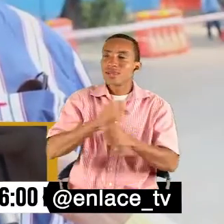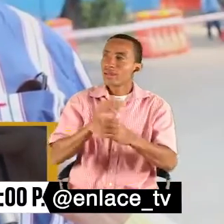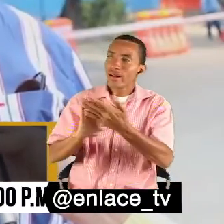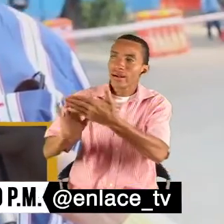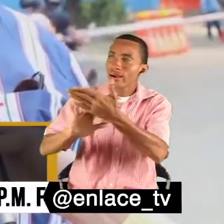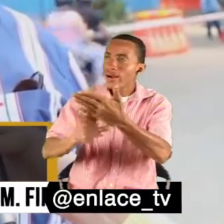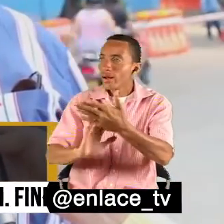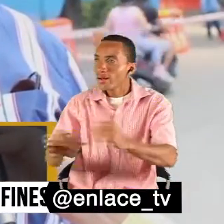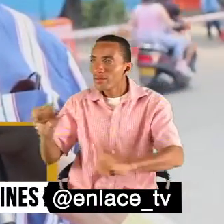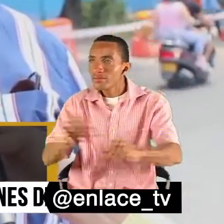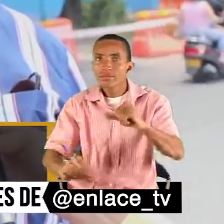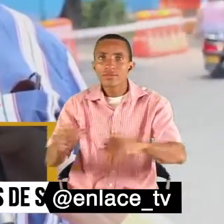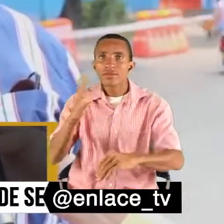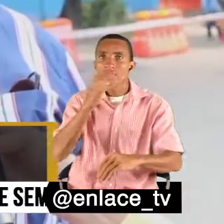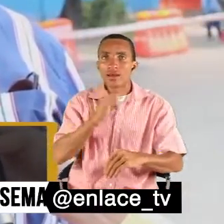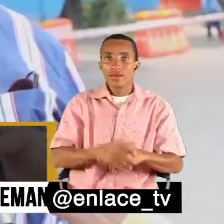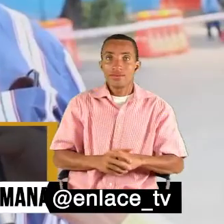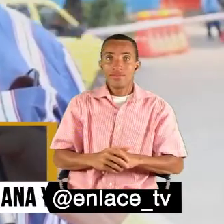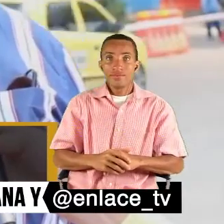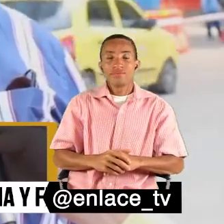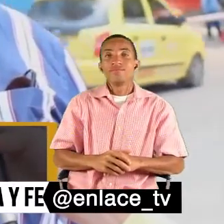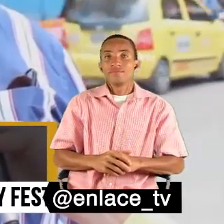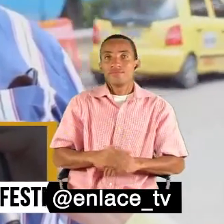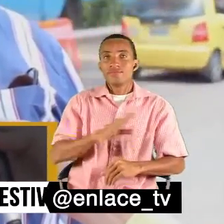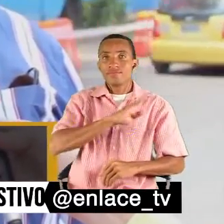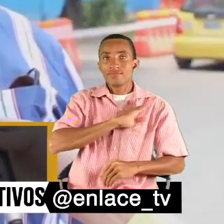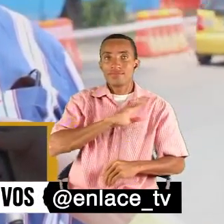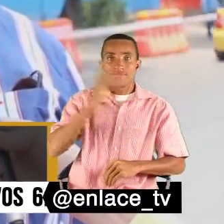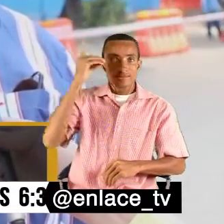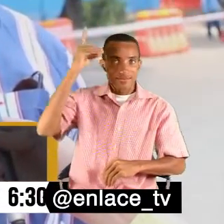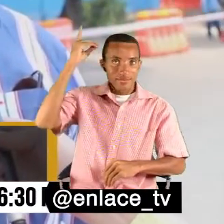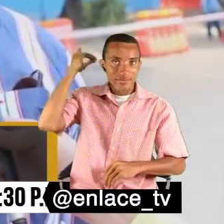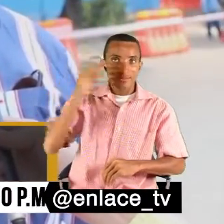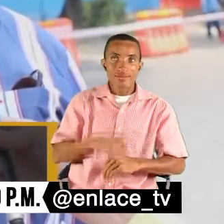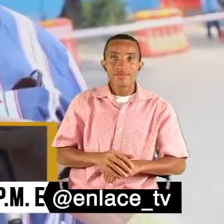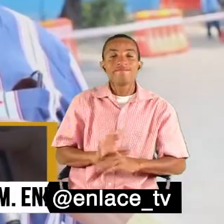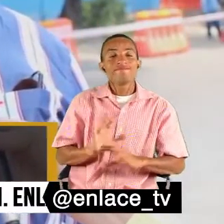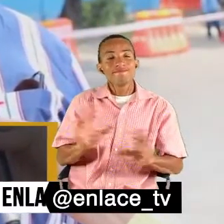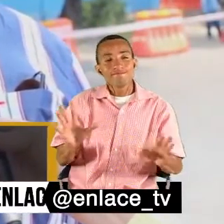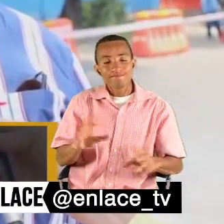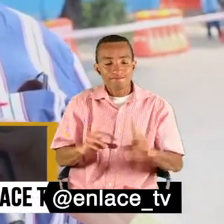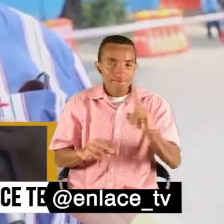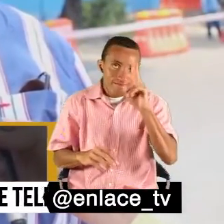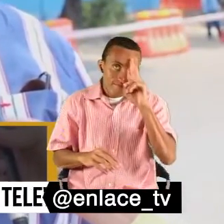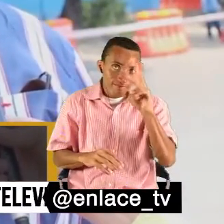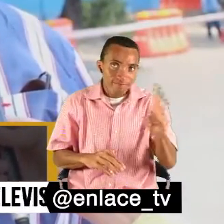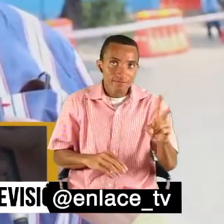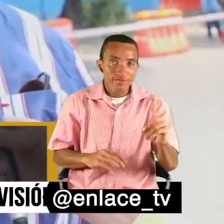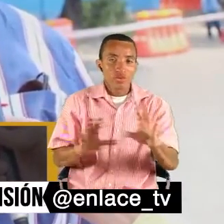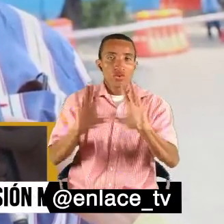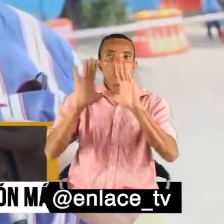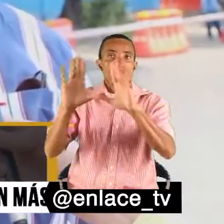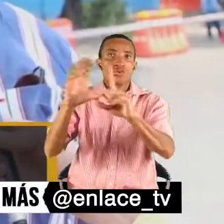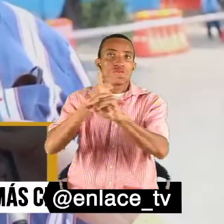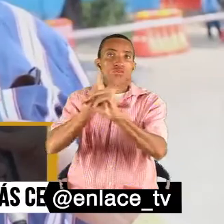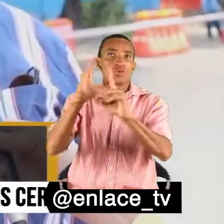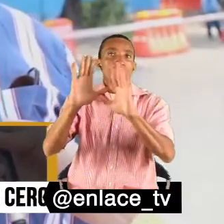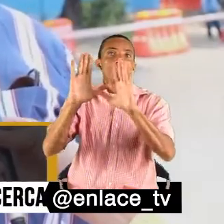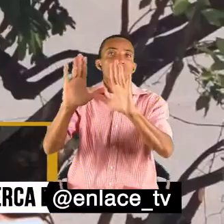el señor alcalde Darío Echeverri, pues muy respetuoso del patrimonio cultural de Barranca